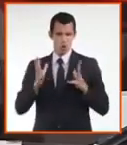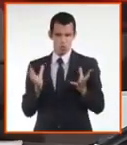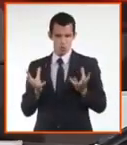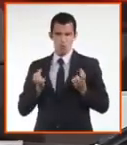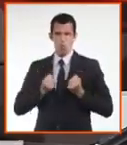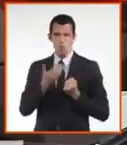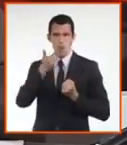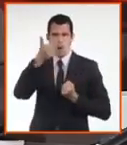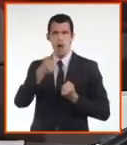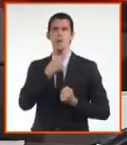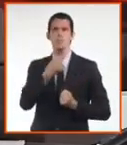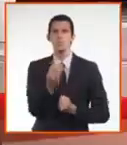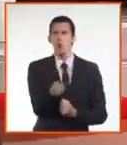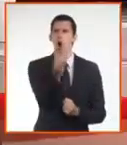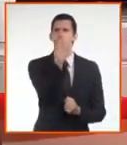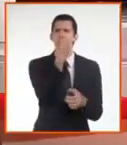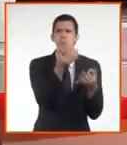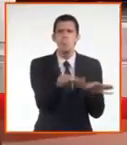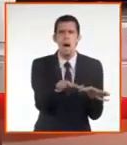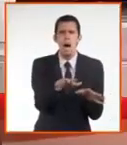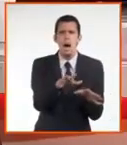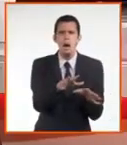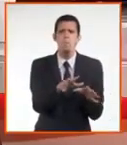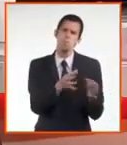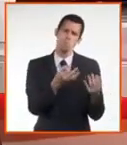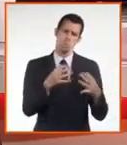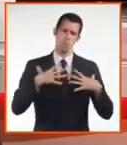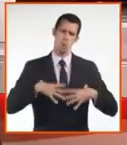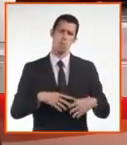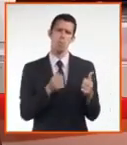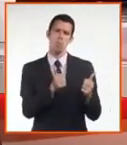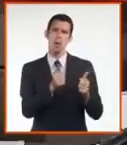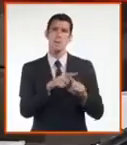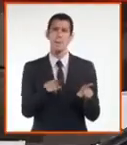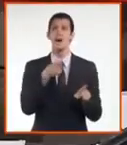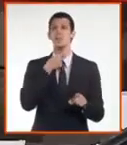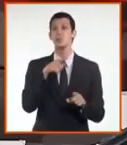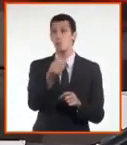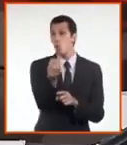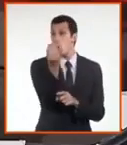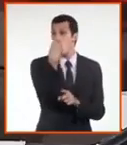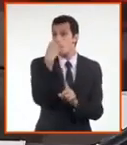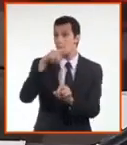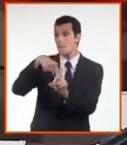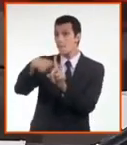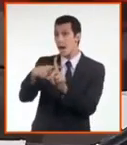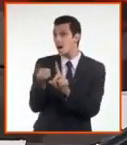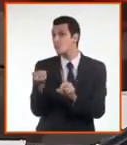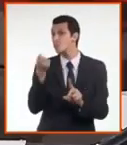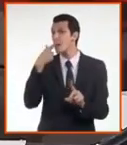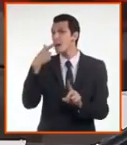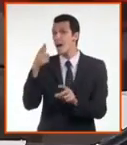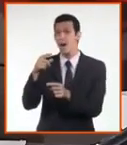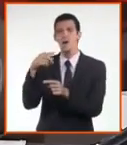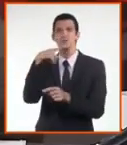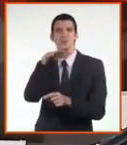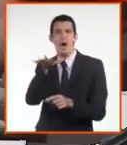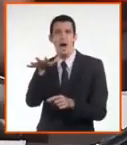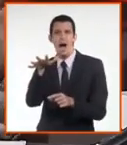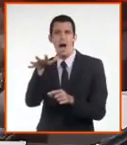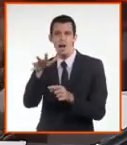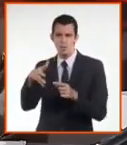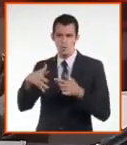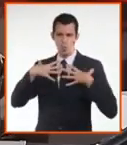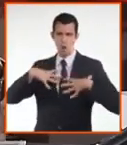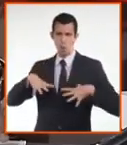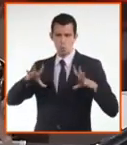situación internacional por ejemplo aquí se habló del caso del de la media para citar